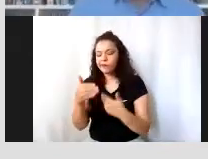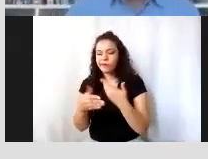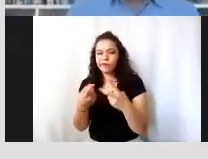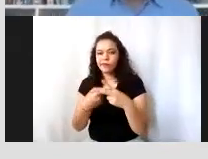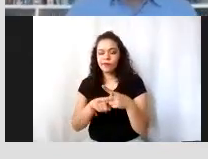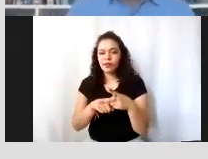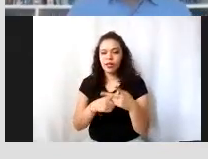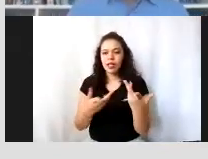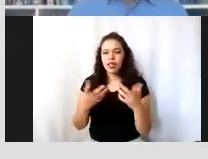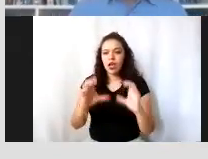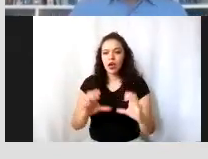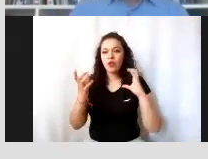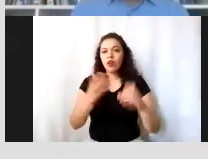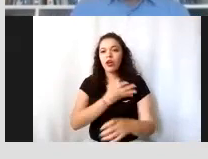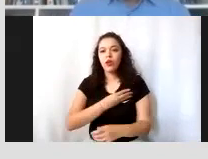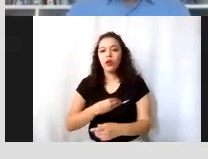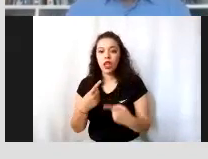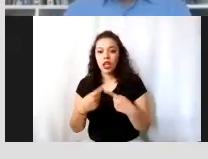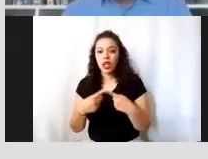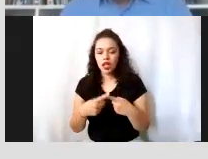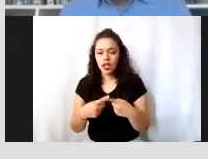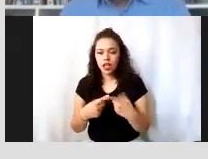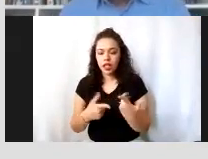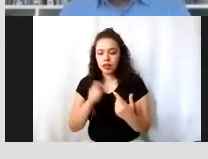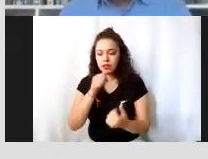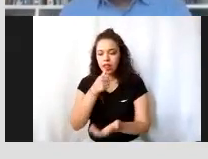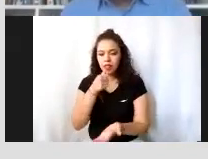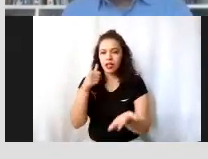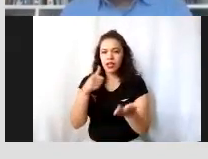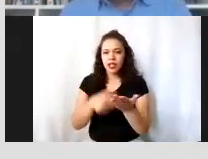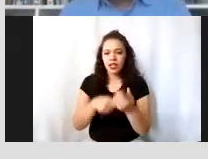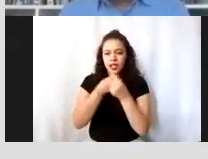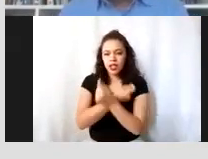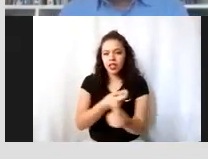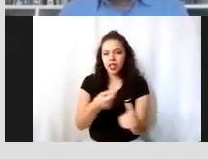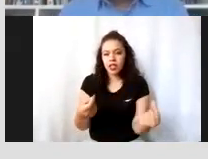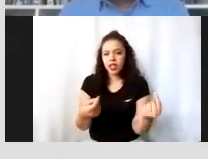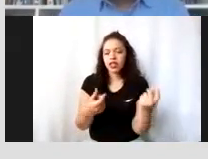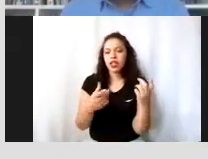custodia, etcétera, y entonces nos piden emitir cartas de que el niño está en la escuela y cosas así